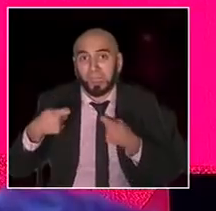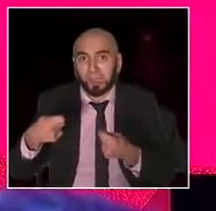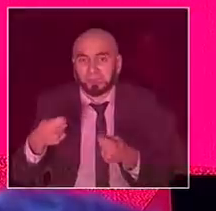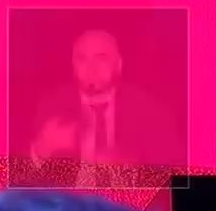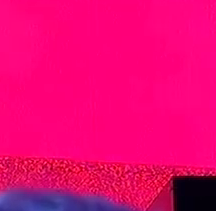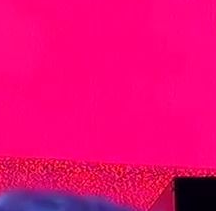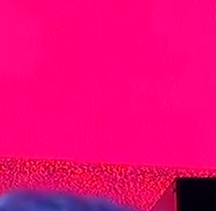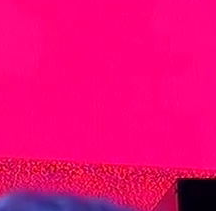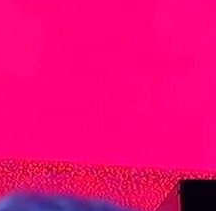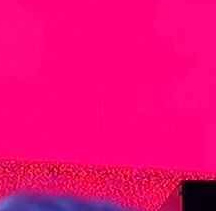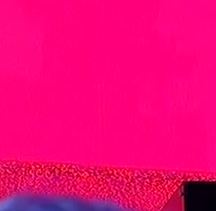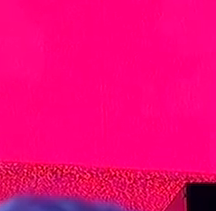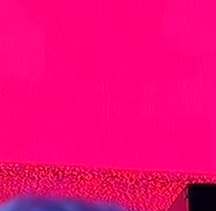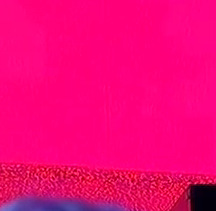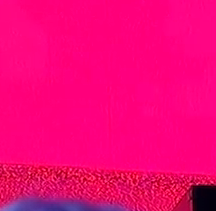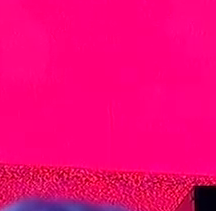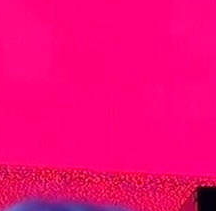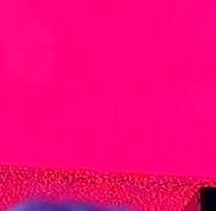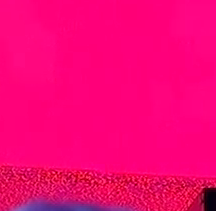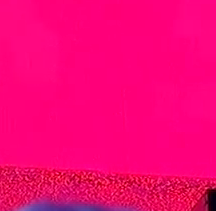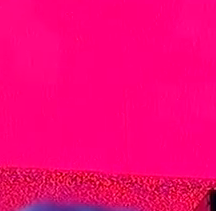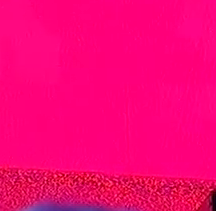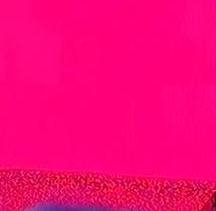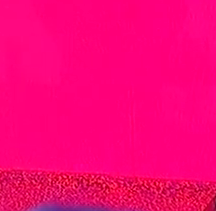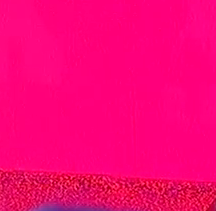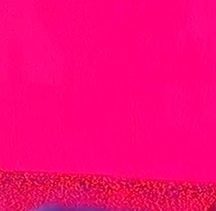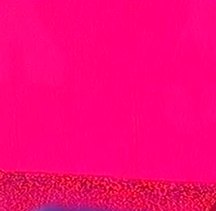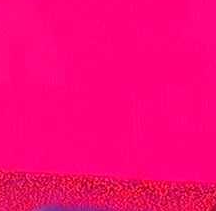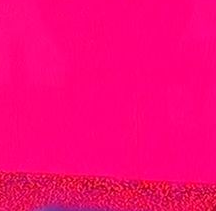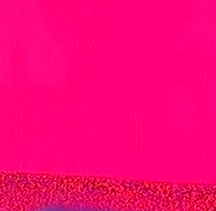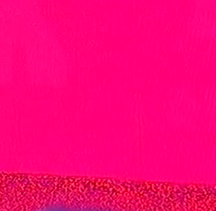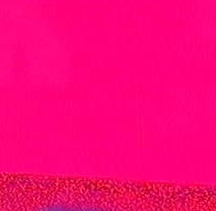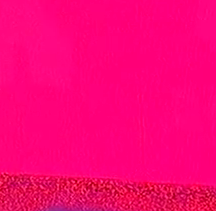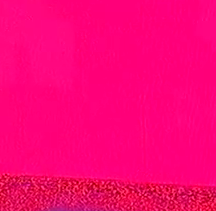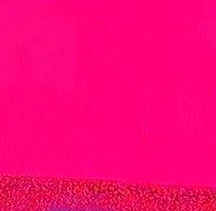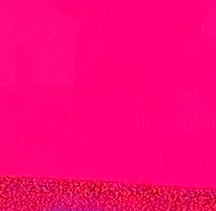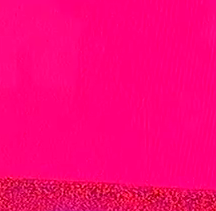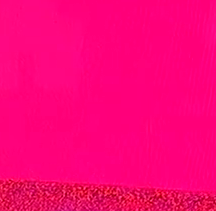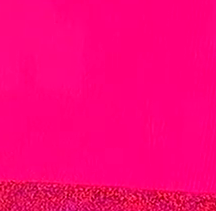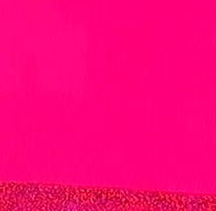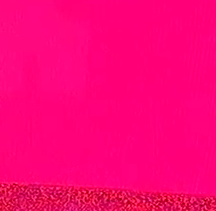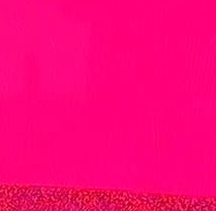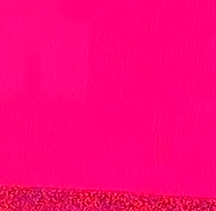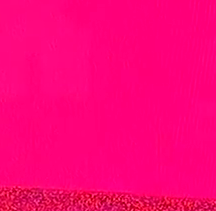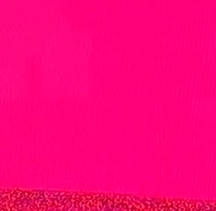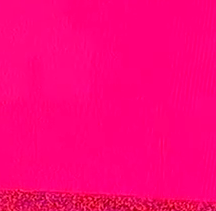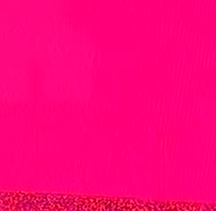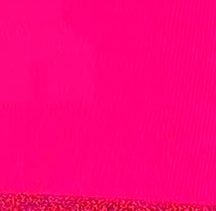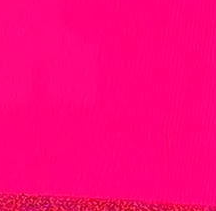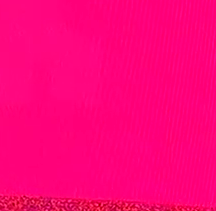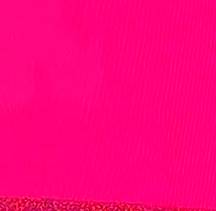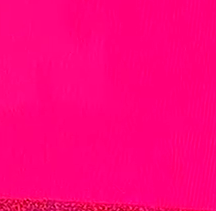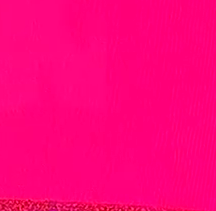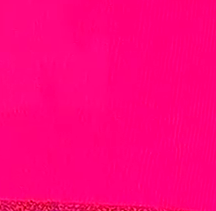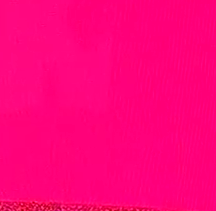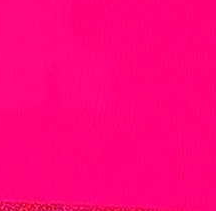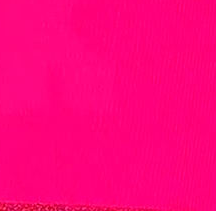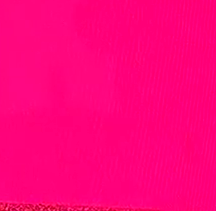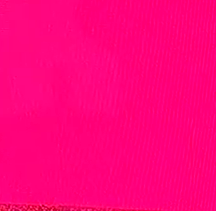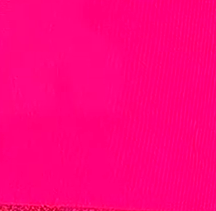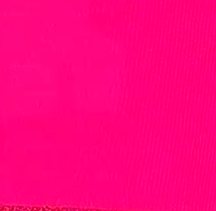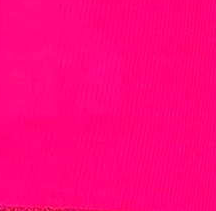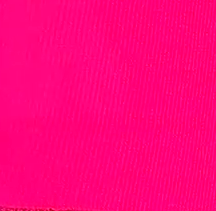2/3 o más público y solo 1/3 privado. Y por lo tanto la pregunta es ¿qué tipo de ciencia queremos? ¿Qué tipo de